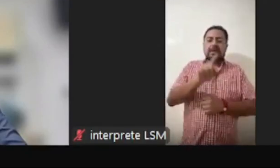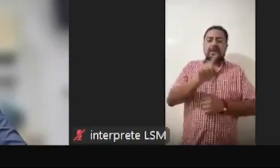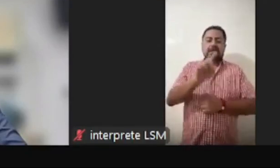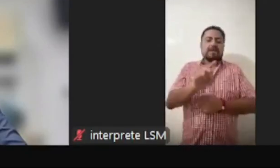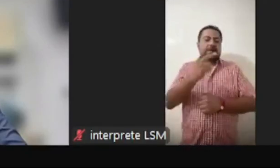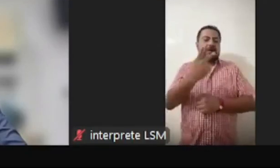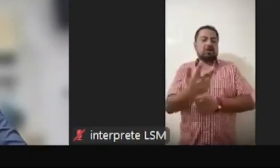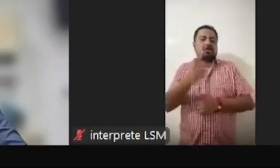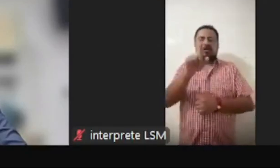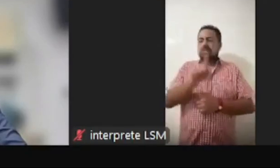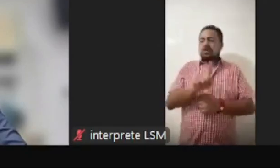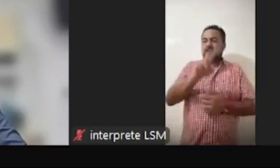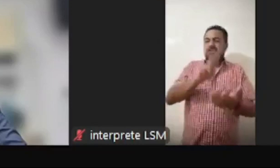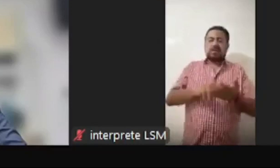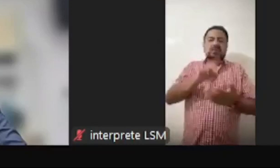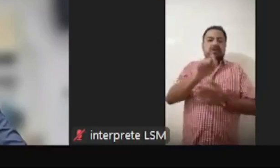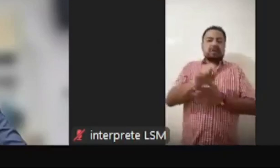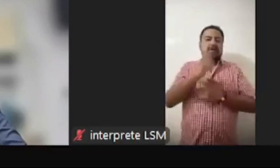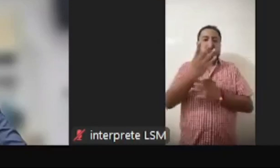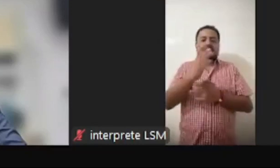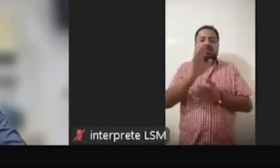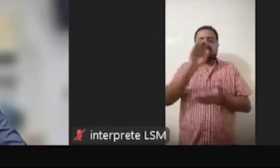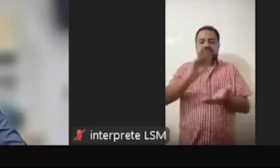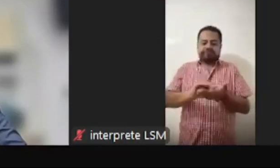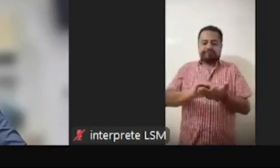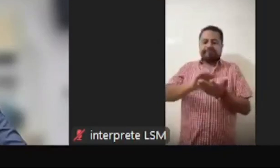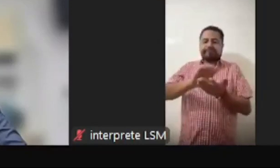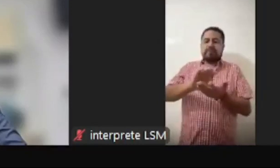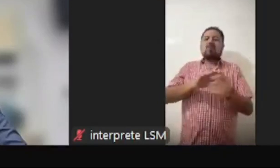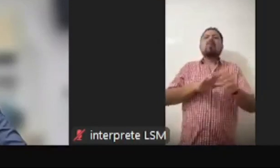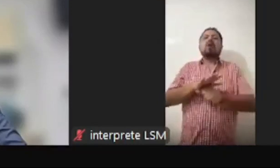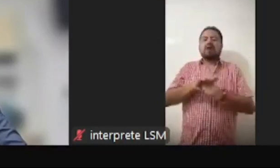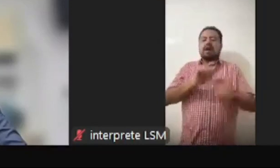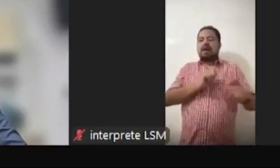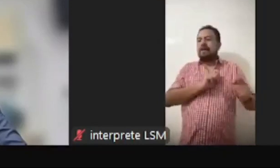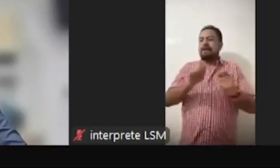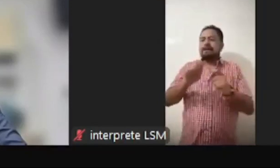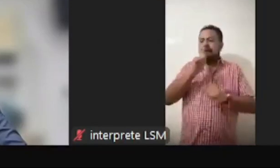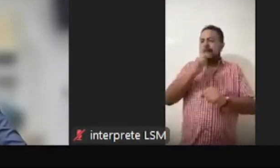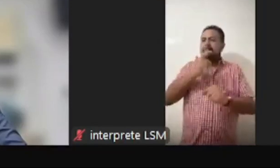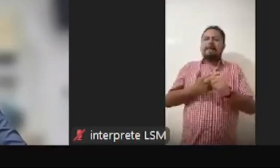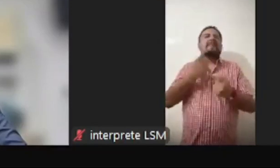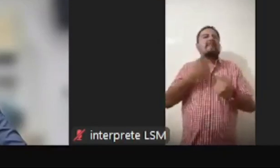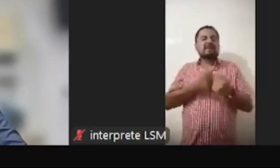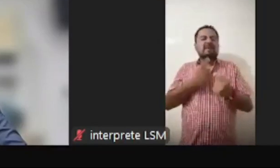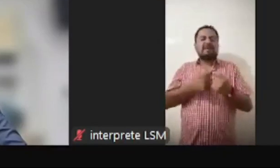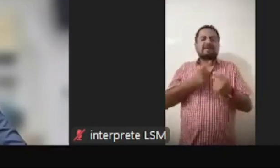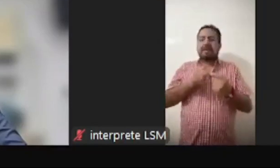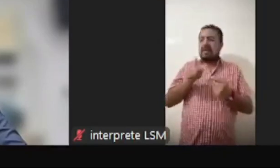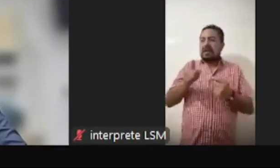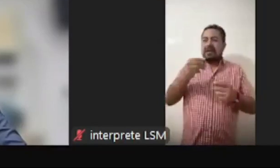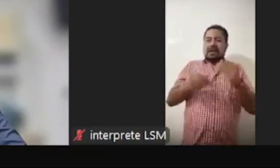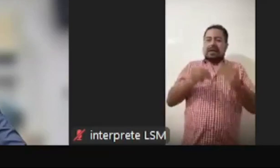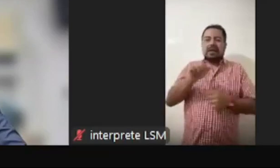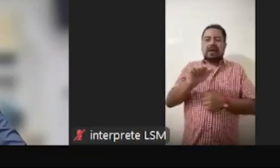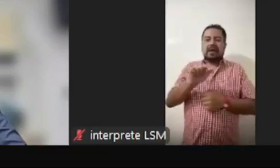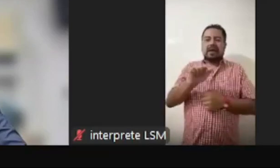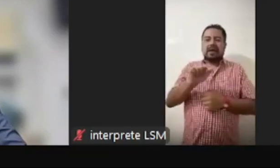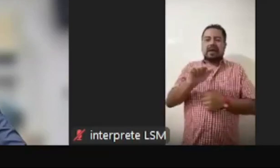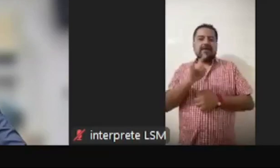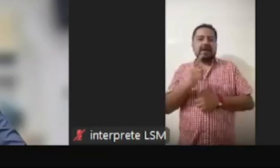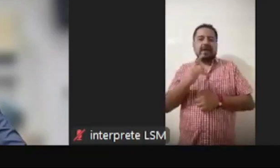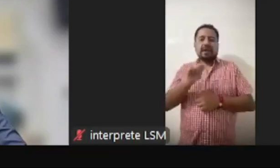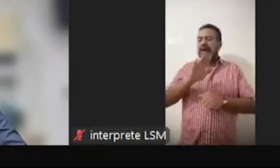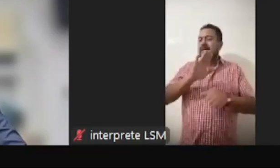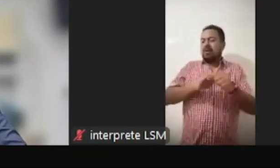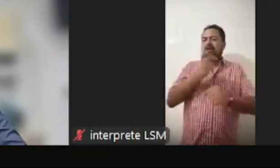diagonal 2024 acumulados, los cuales fueron turnados a la ponencia a cargo de la magistrada Almadelio Eugenio Alcaraz. Por lo tanto, le